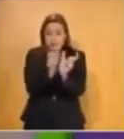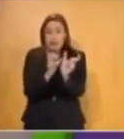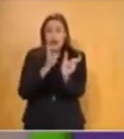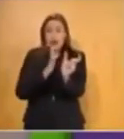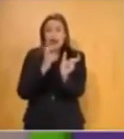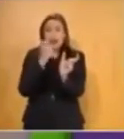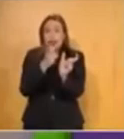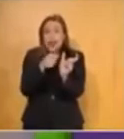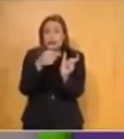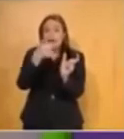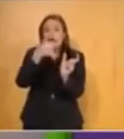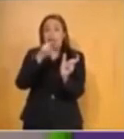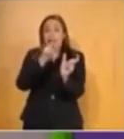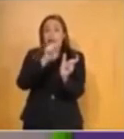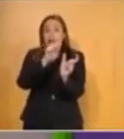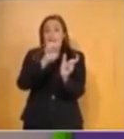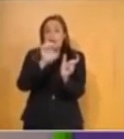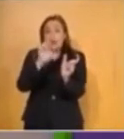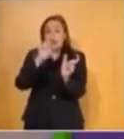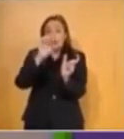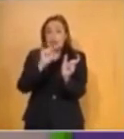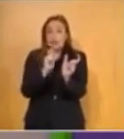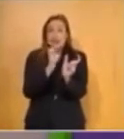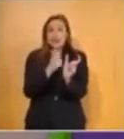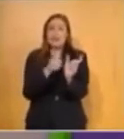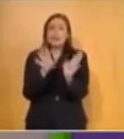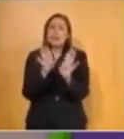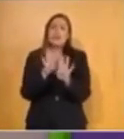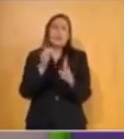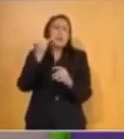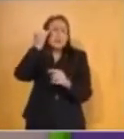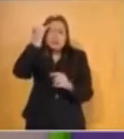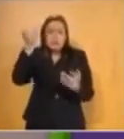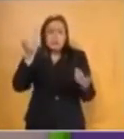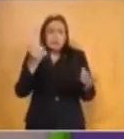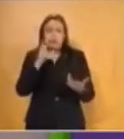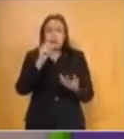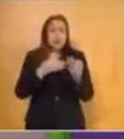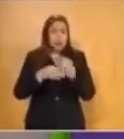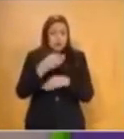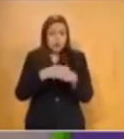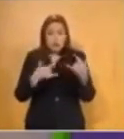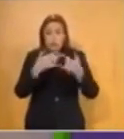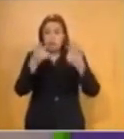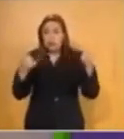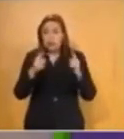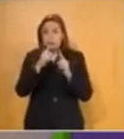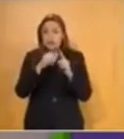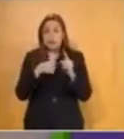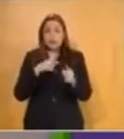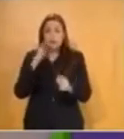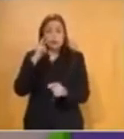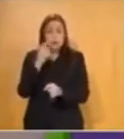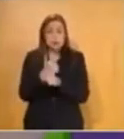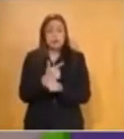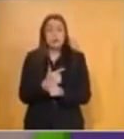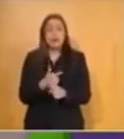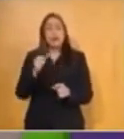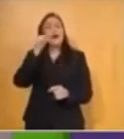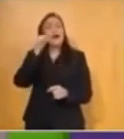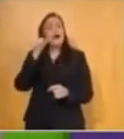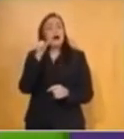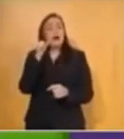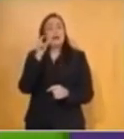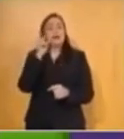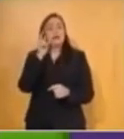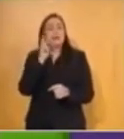Dividen los recuadros, pero esto es opcional, es un diseño. No en todas las tiras cómicas los vamos a encontrar. Ayer estábamos observando